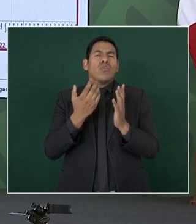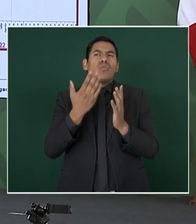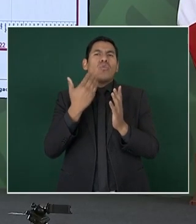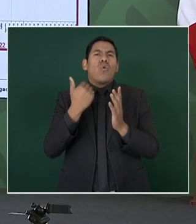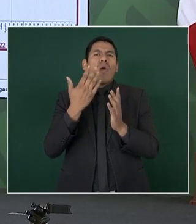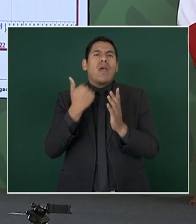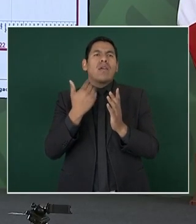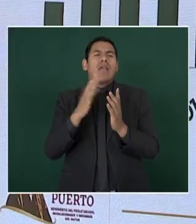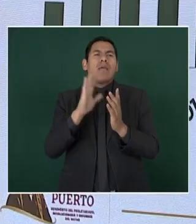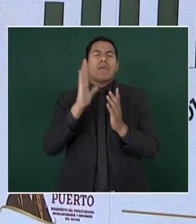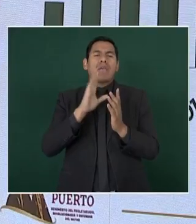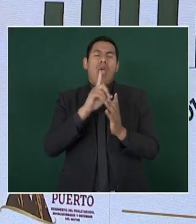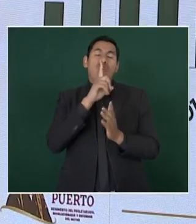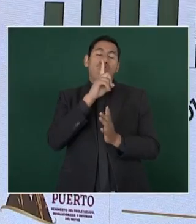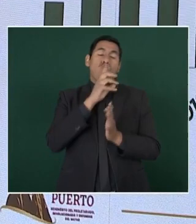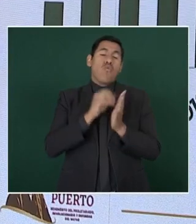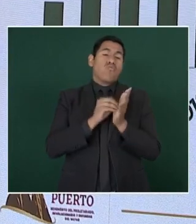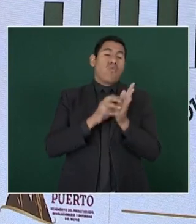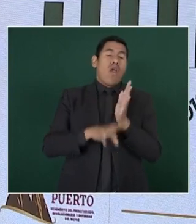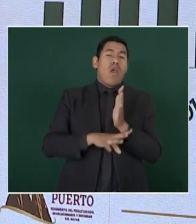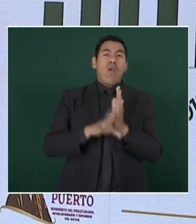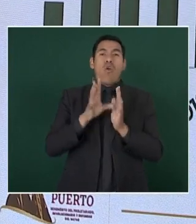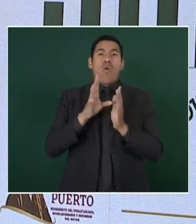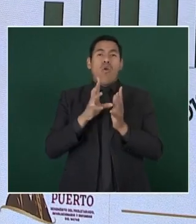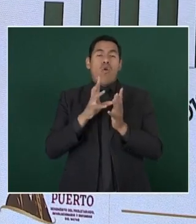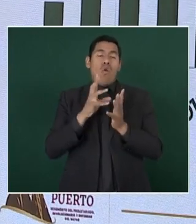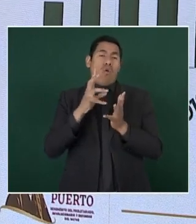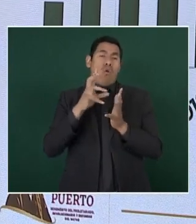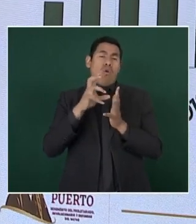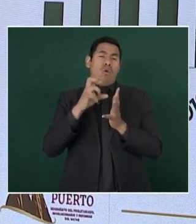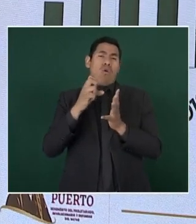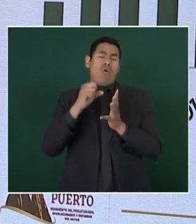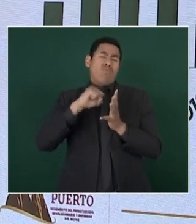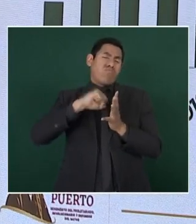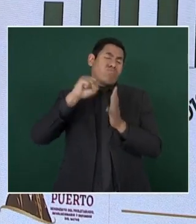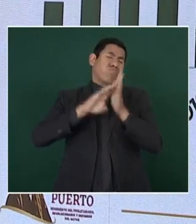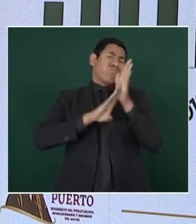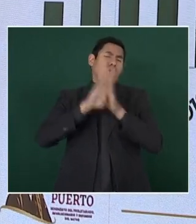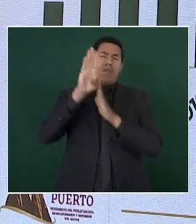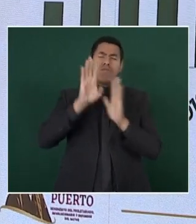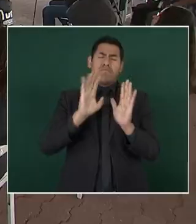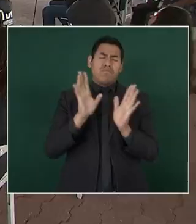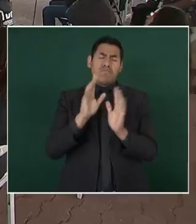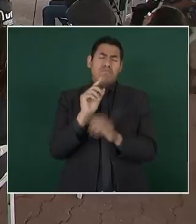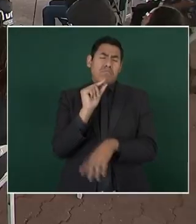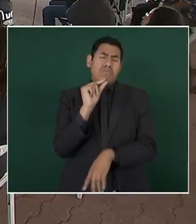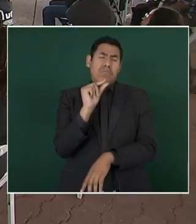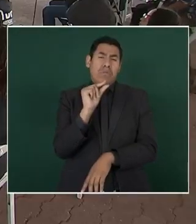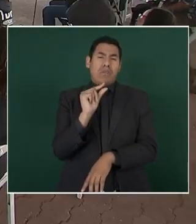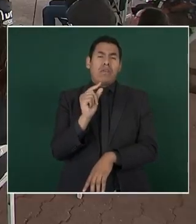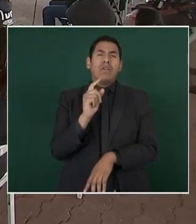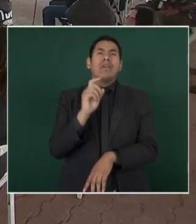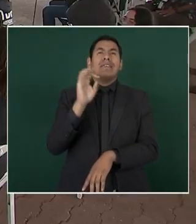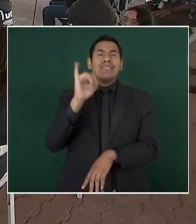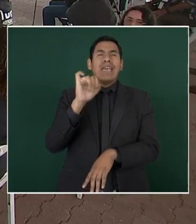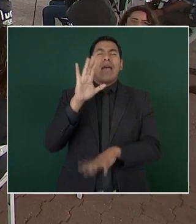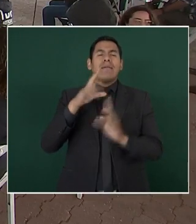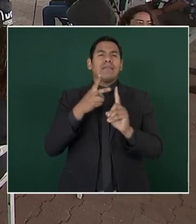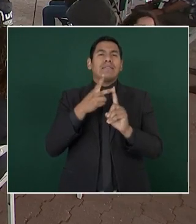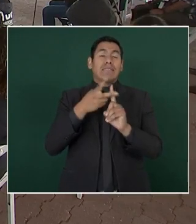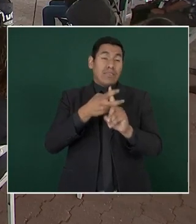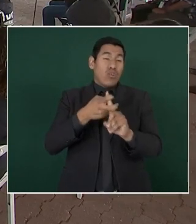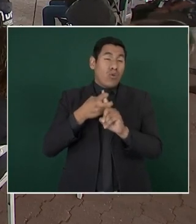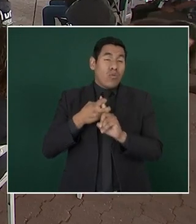homicidios. Es muy poca. En robos, secuestro, mucha gente no